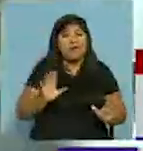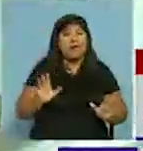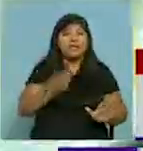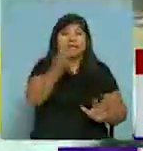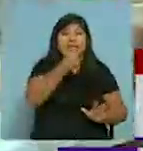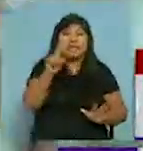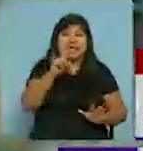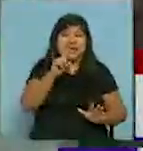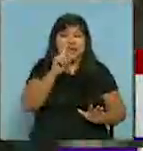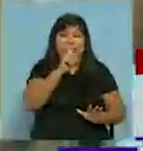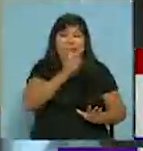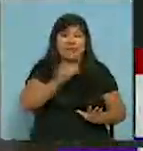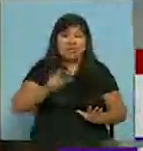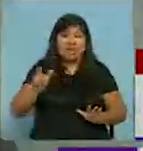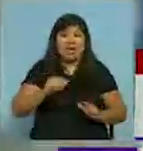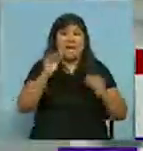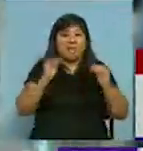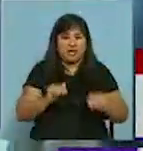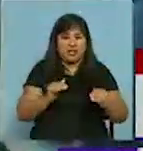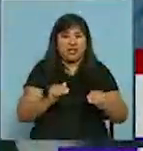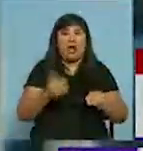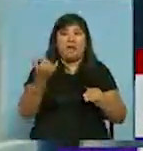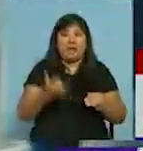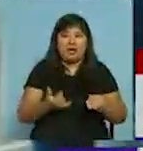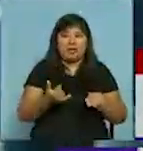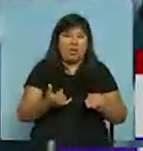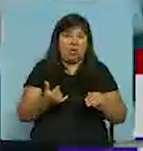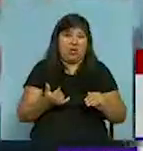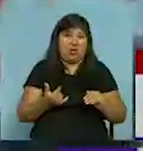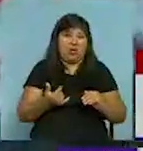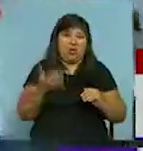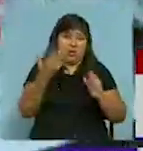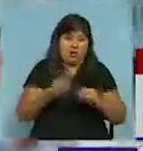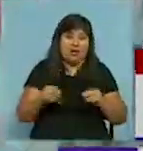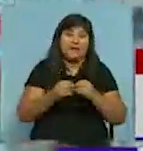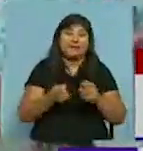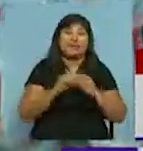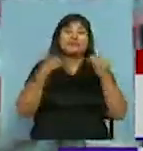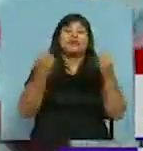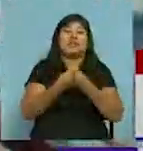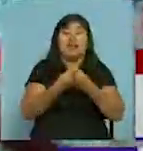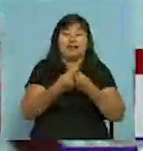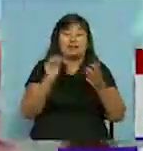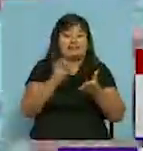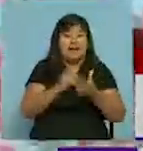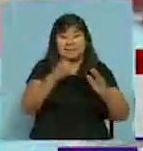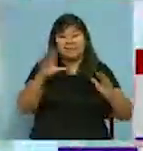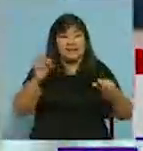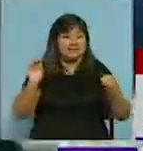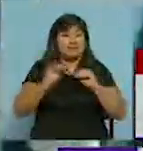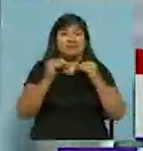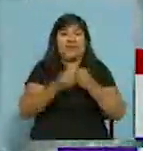si en menos de los que vinieron no igual hay para todos gracias a dios pero ojalá que entonces pueda